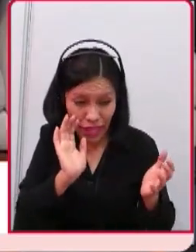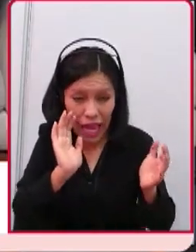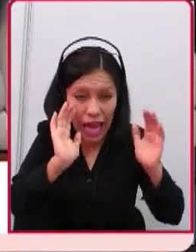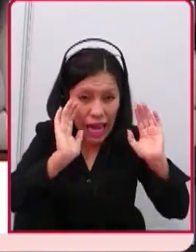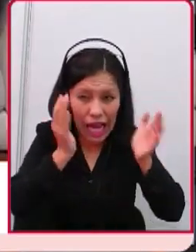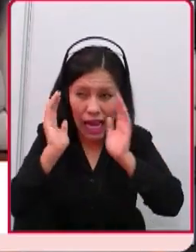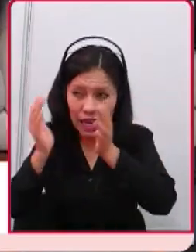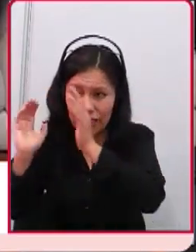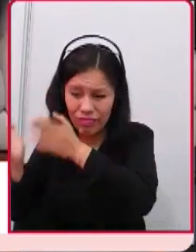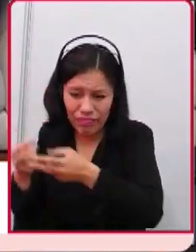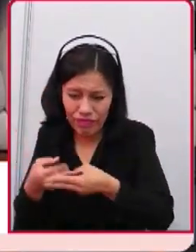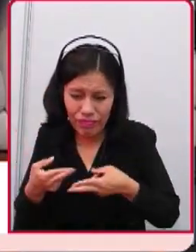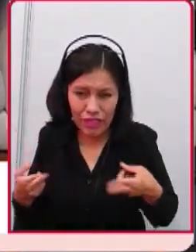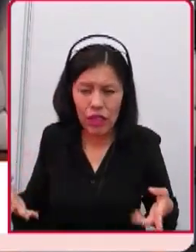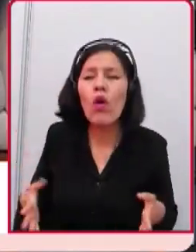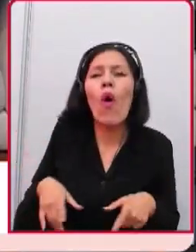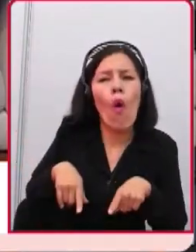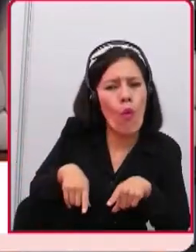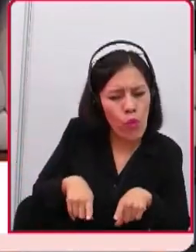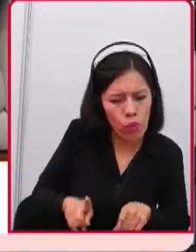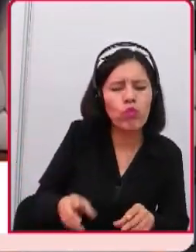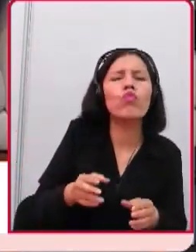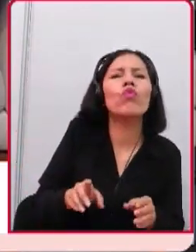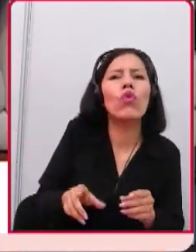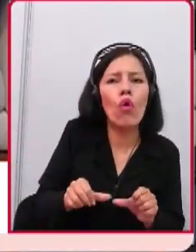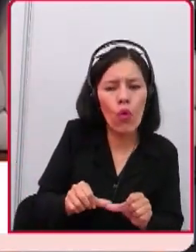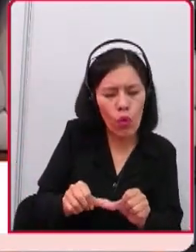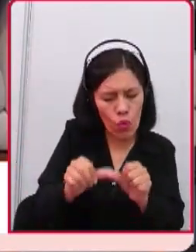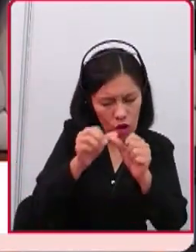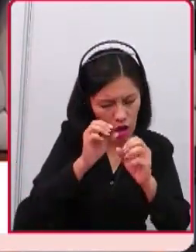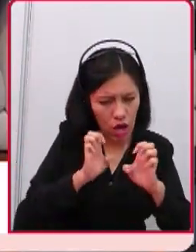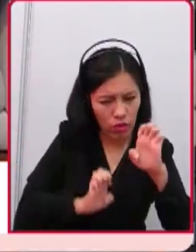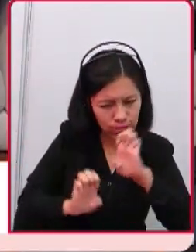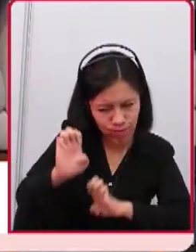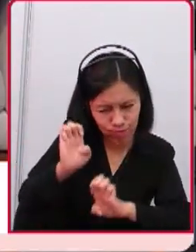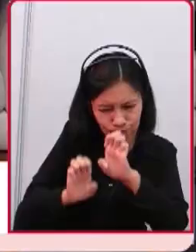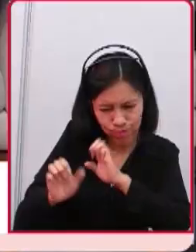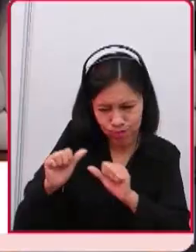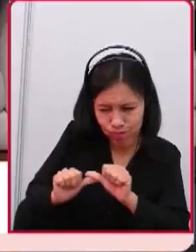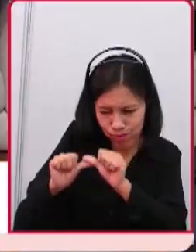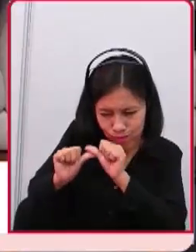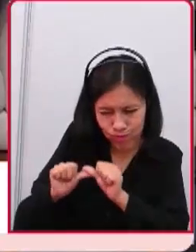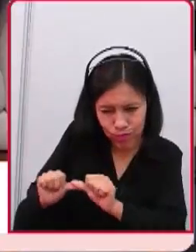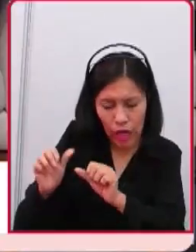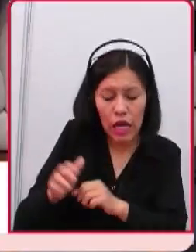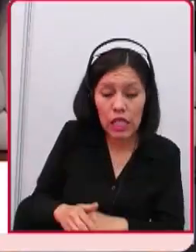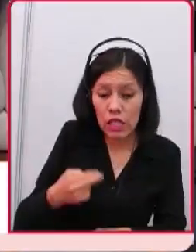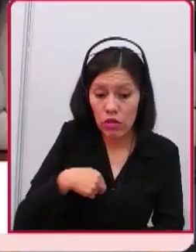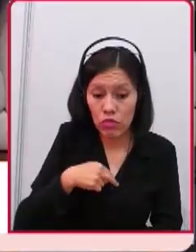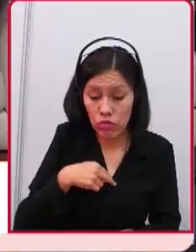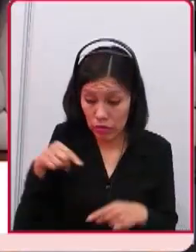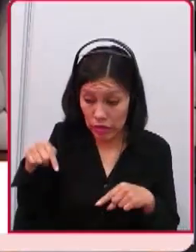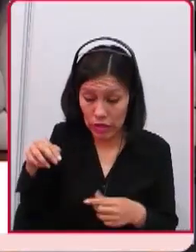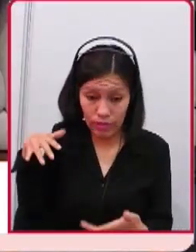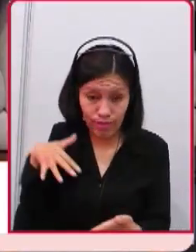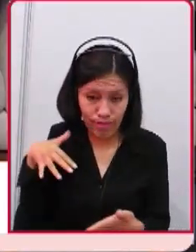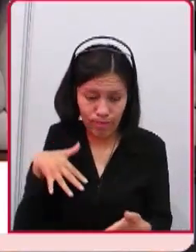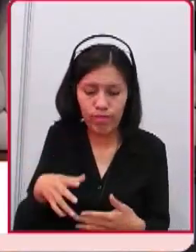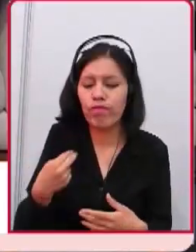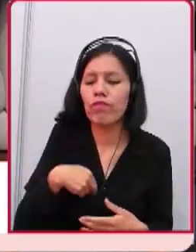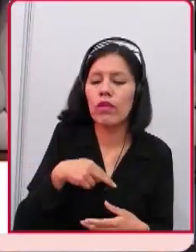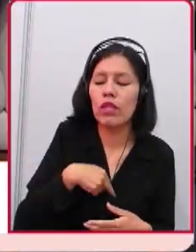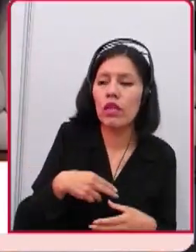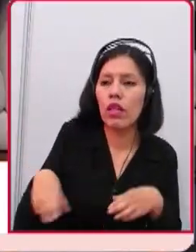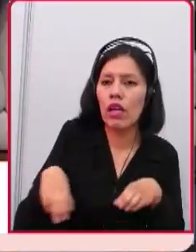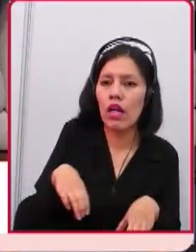depósito está en evaluación. Está en evaluación, estamos asumiendo algunos parámetros. De hecho, este estudio lo estamos realizando